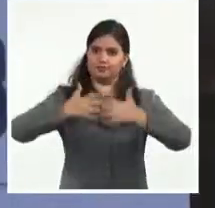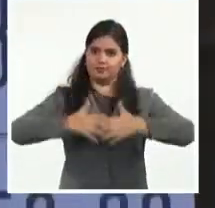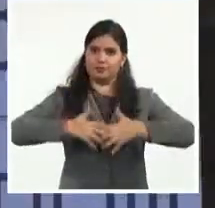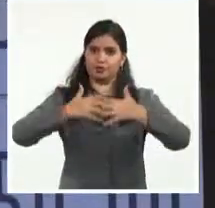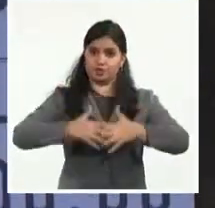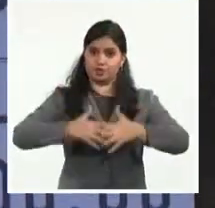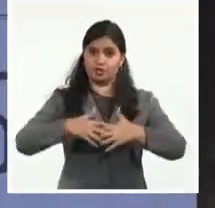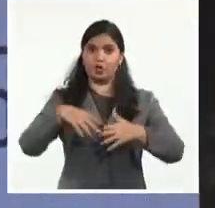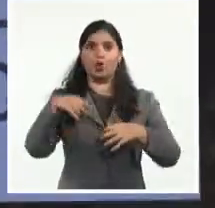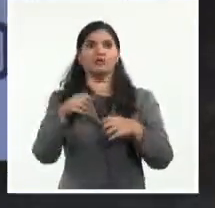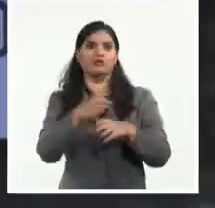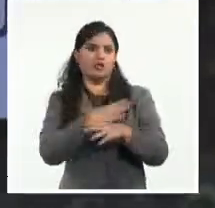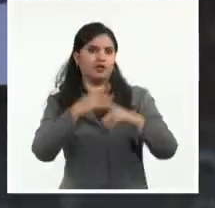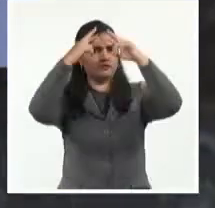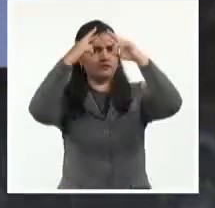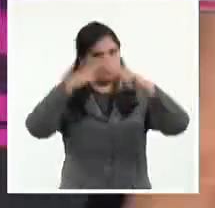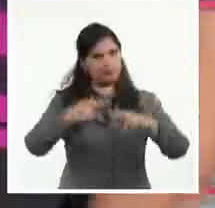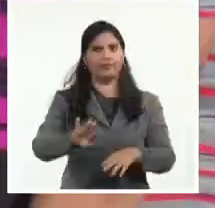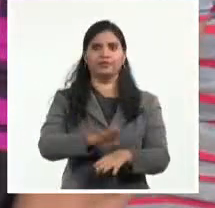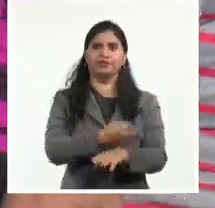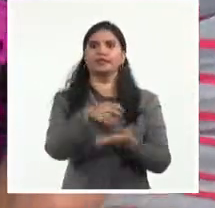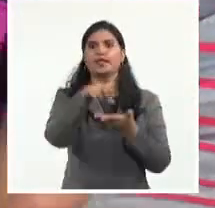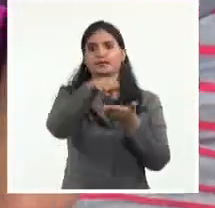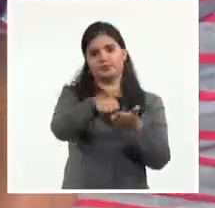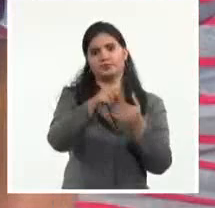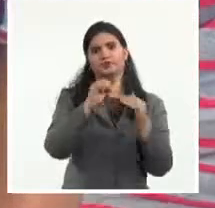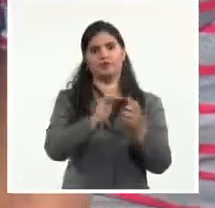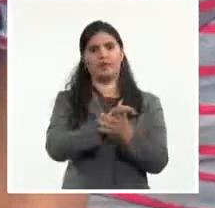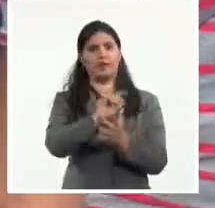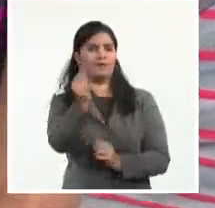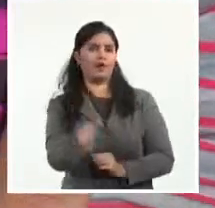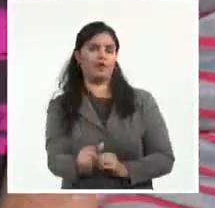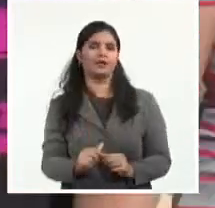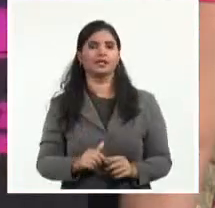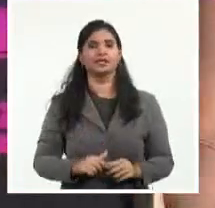para la venta. Desde Mayabeque, Yaremi Madero, Sistema Informativo de la Televisión Cubana.